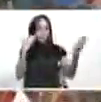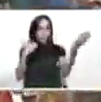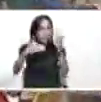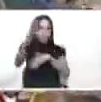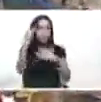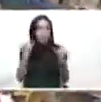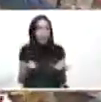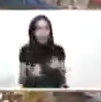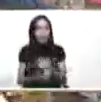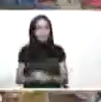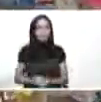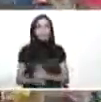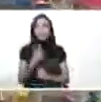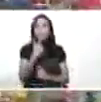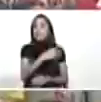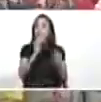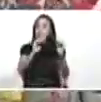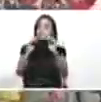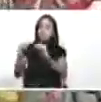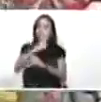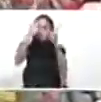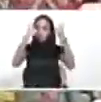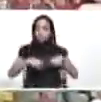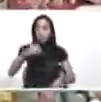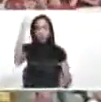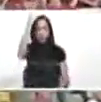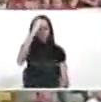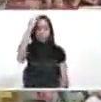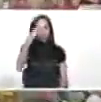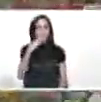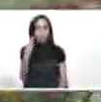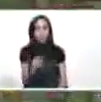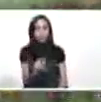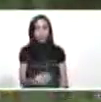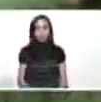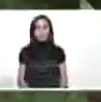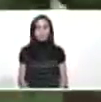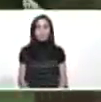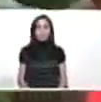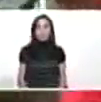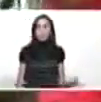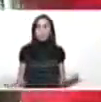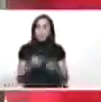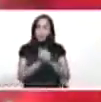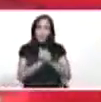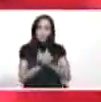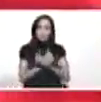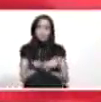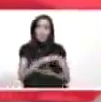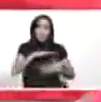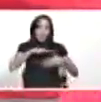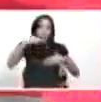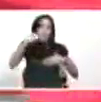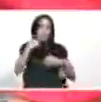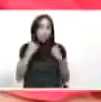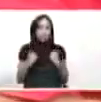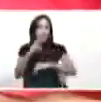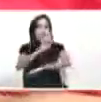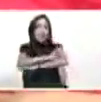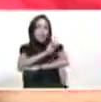momento. Lo digo con plena conciencia. ¡Lo digo desde mi espíritu rebelde!